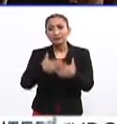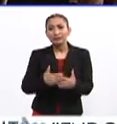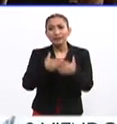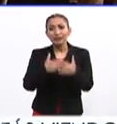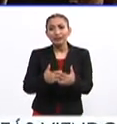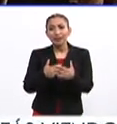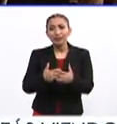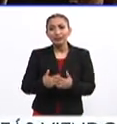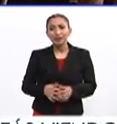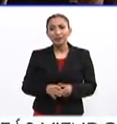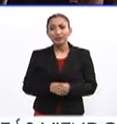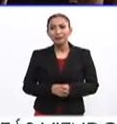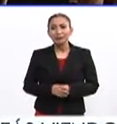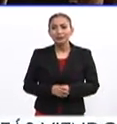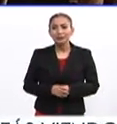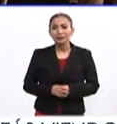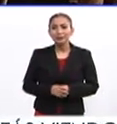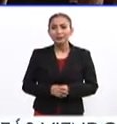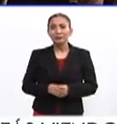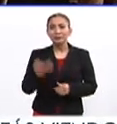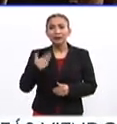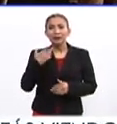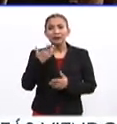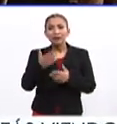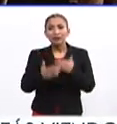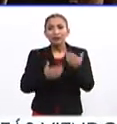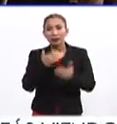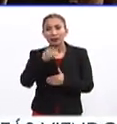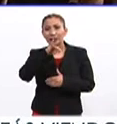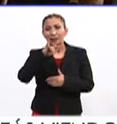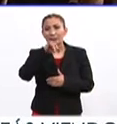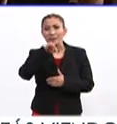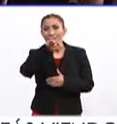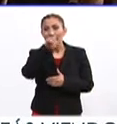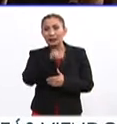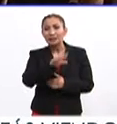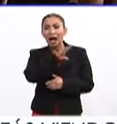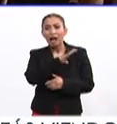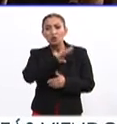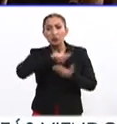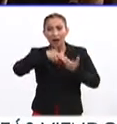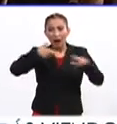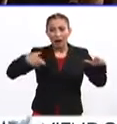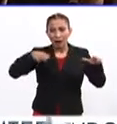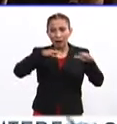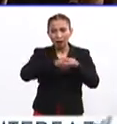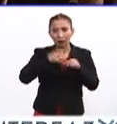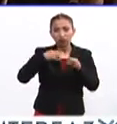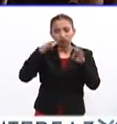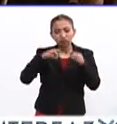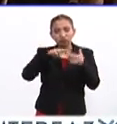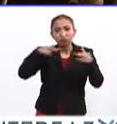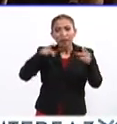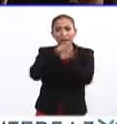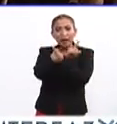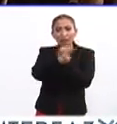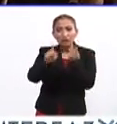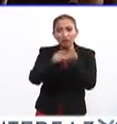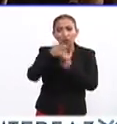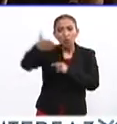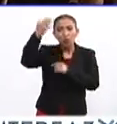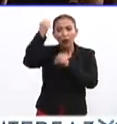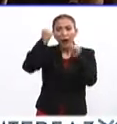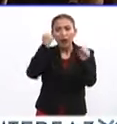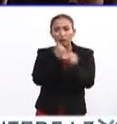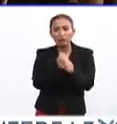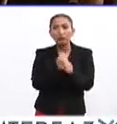Internacional de Arte Escuela con Arte, con la doctora Lucina Jiménez. Existe una relación, una correlación desde entonces, desde hace